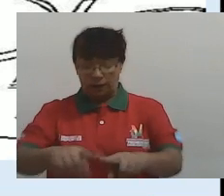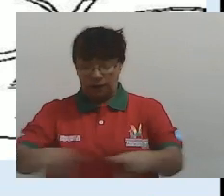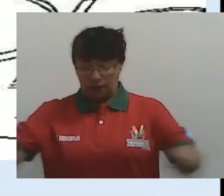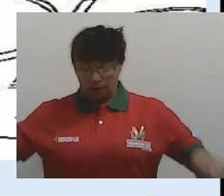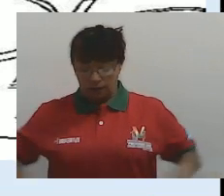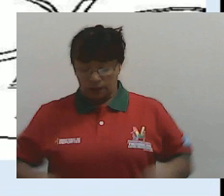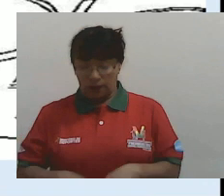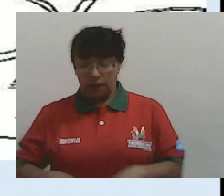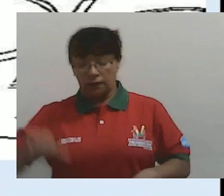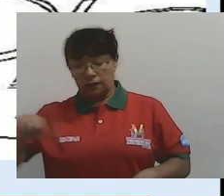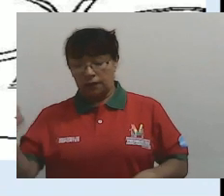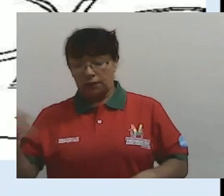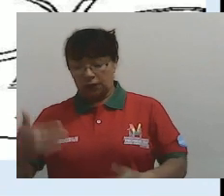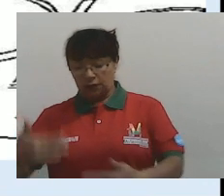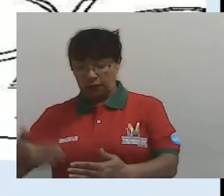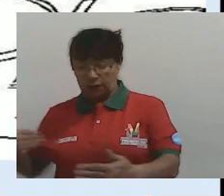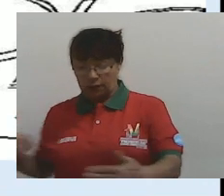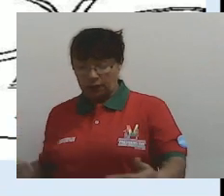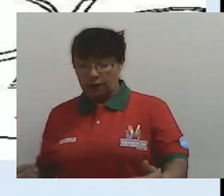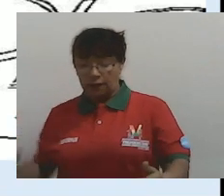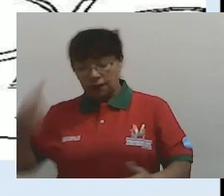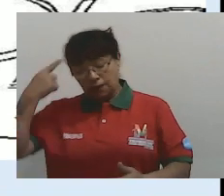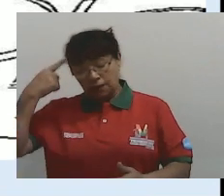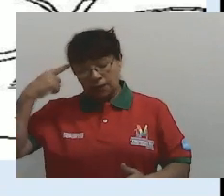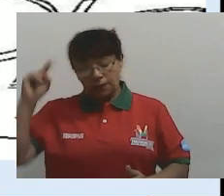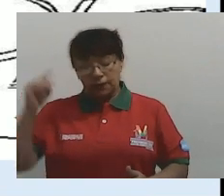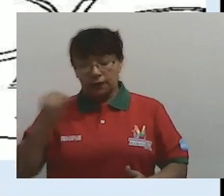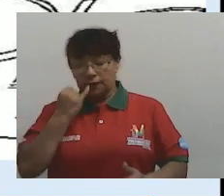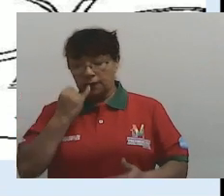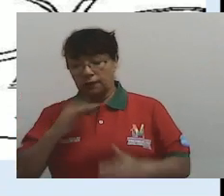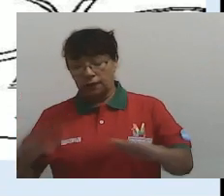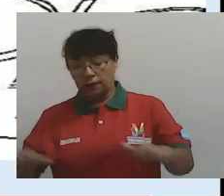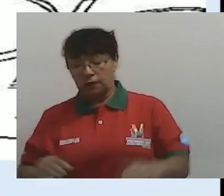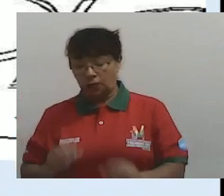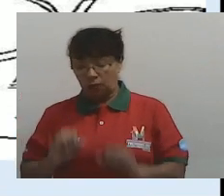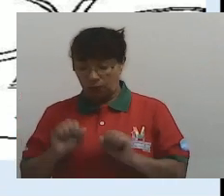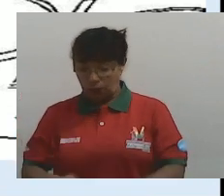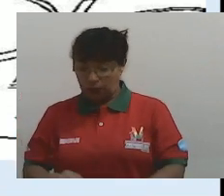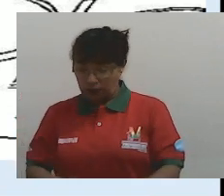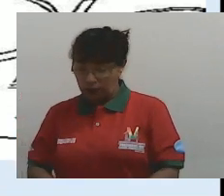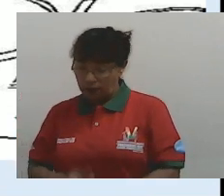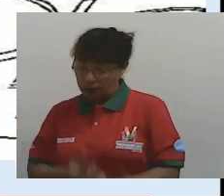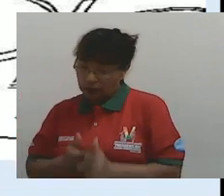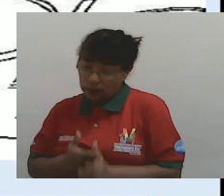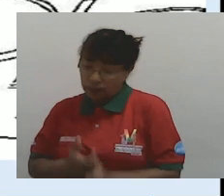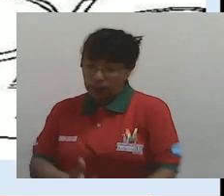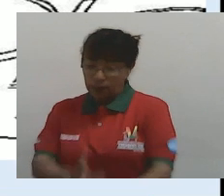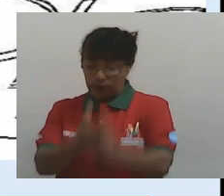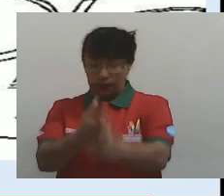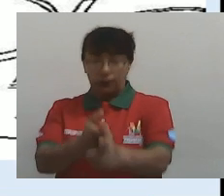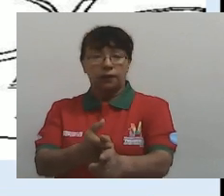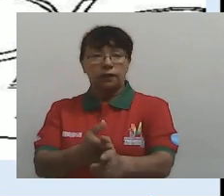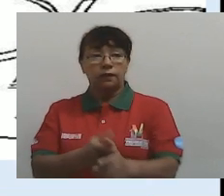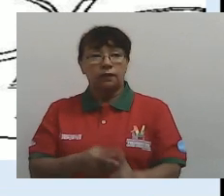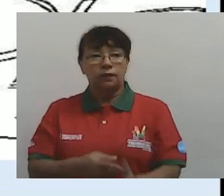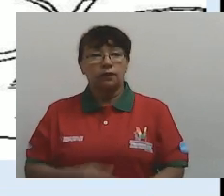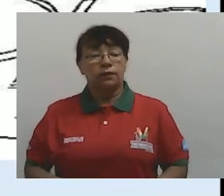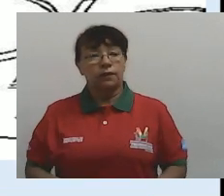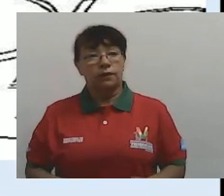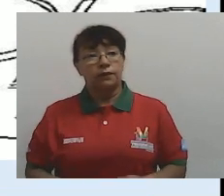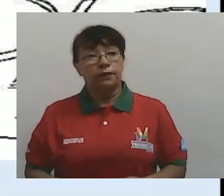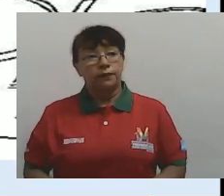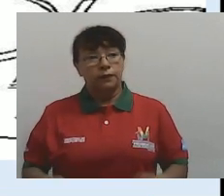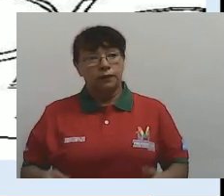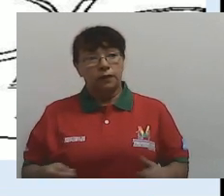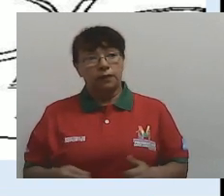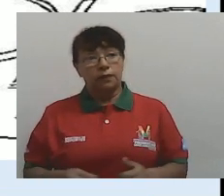metros atrás para que el niño pueda impulsar y correr. Rechaza y vamos a tener unas